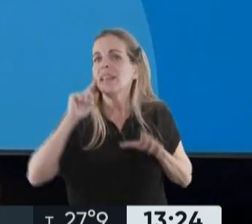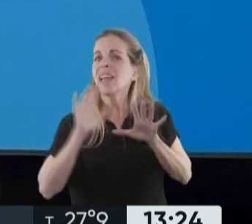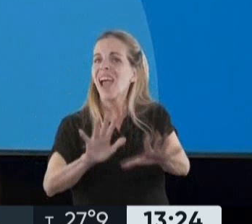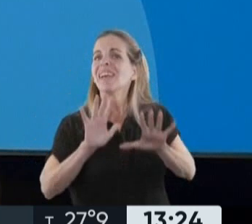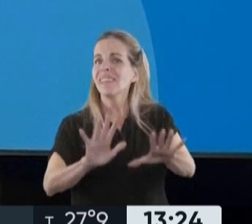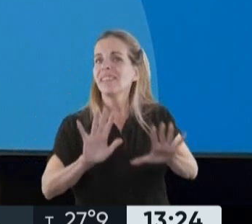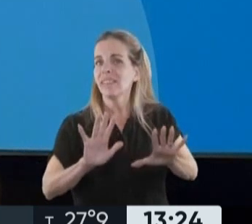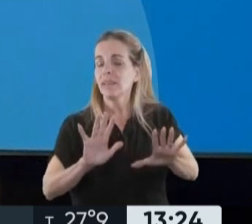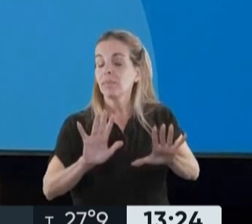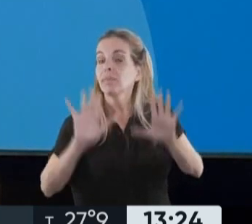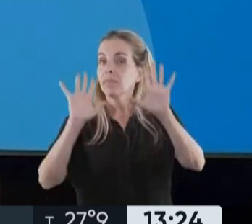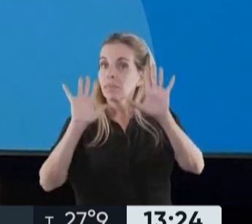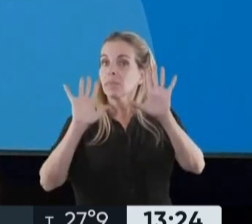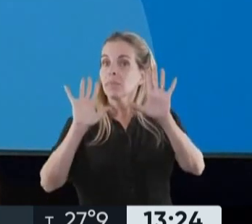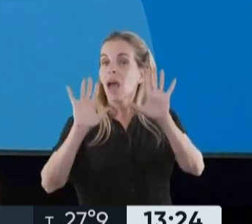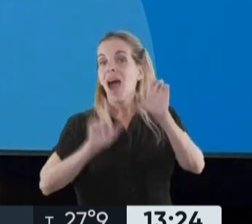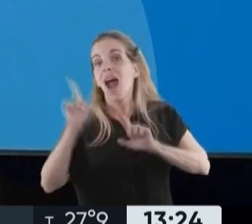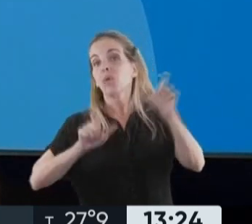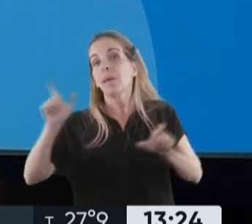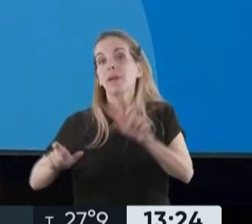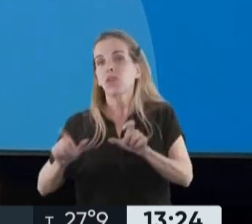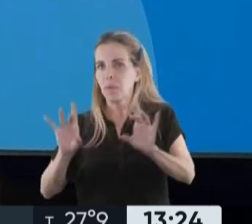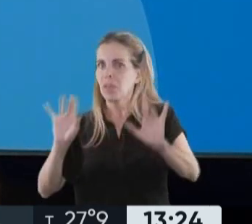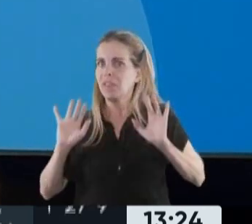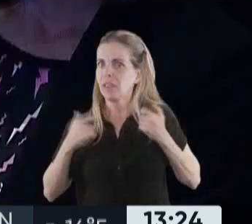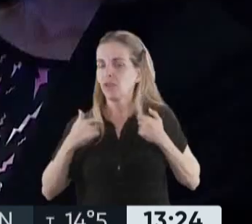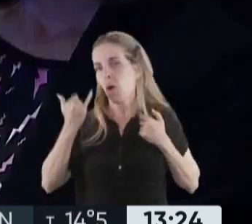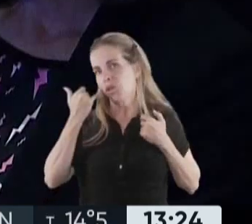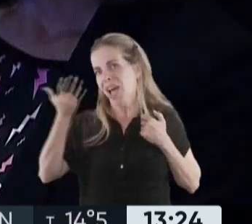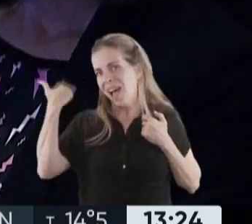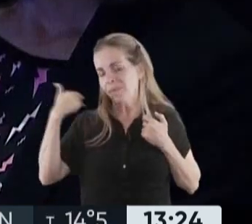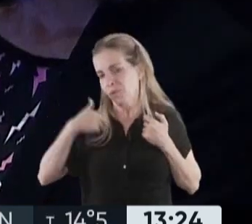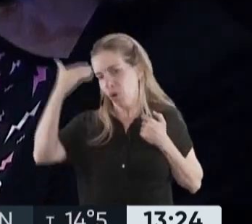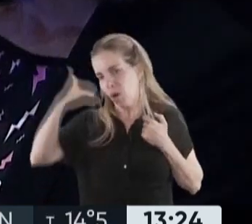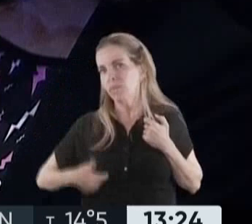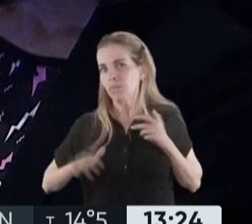que todavía a muchos cuesta. Yo ya estoy